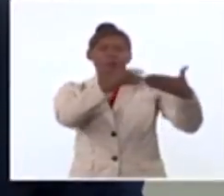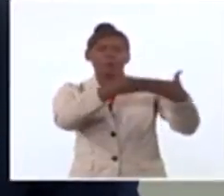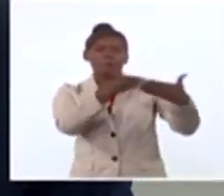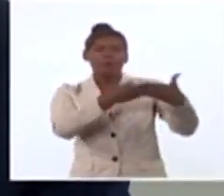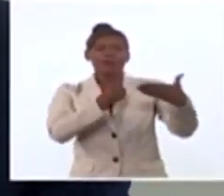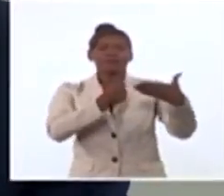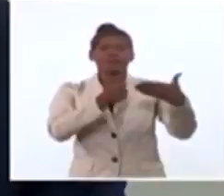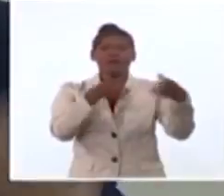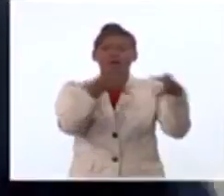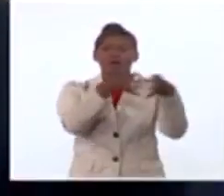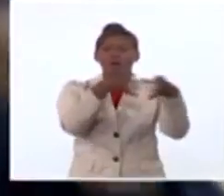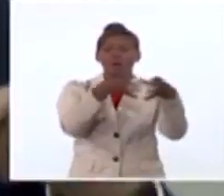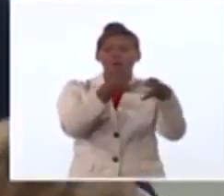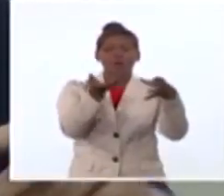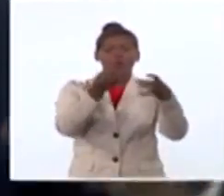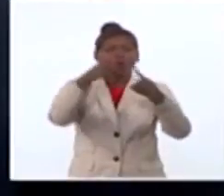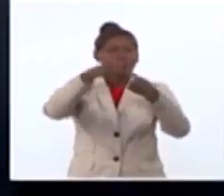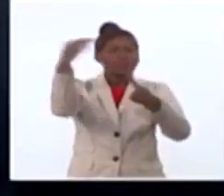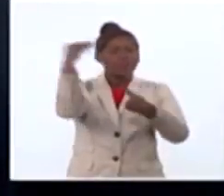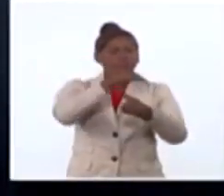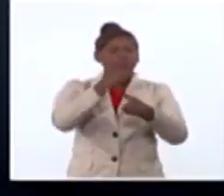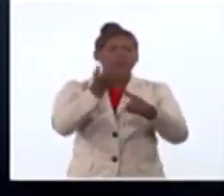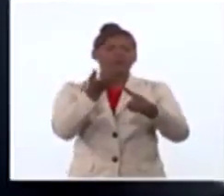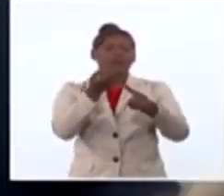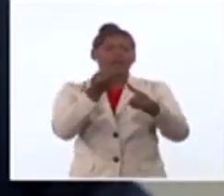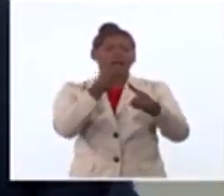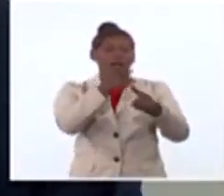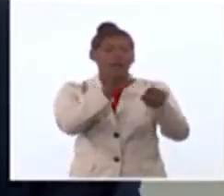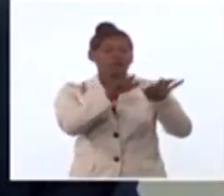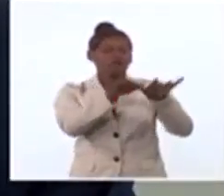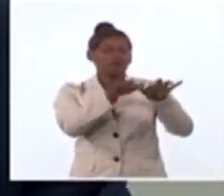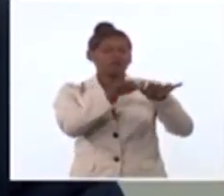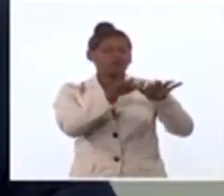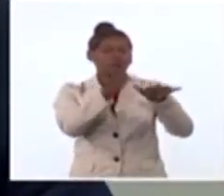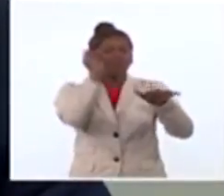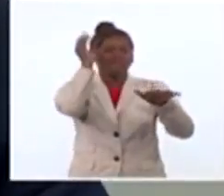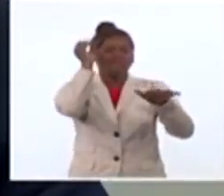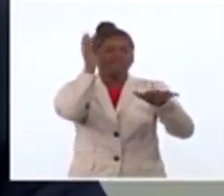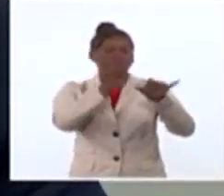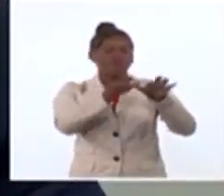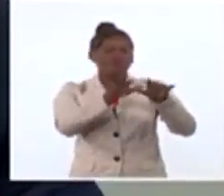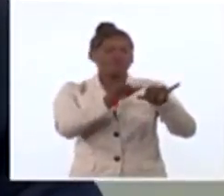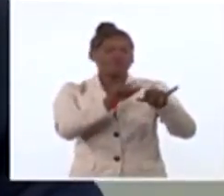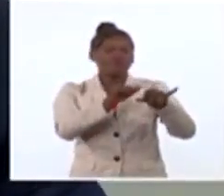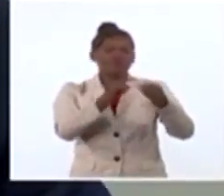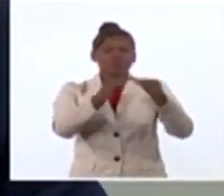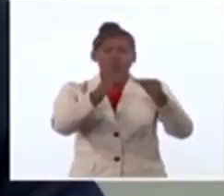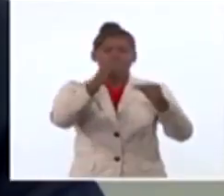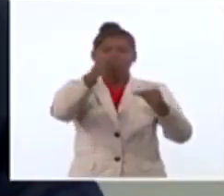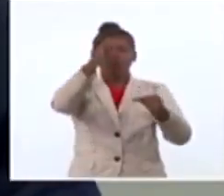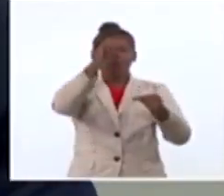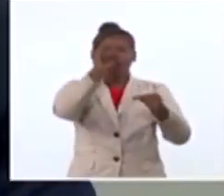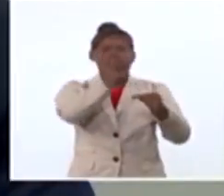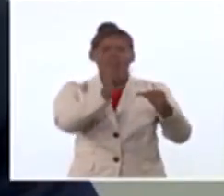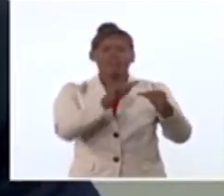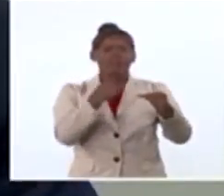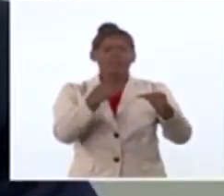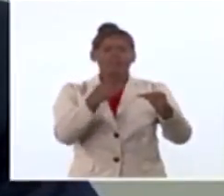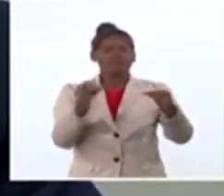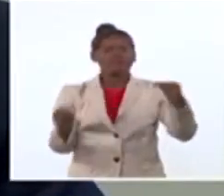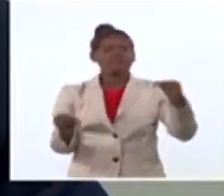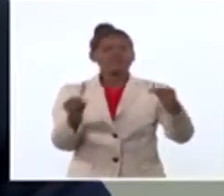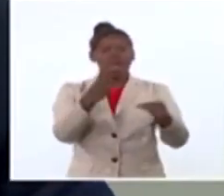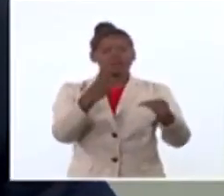internos residen lo mismo en Estados Unidos que en casos muy específicos